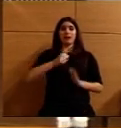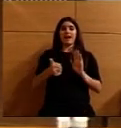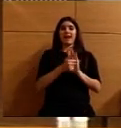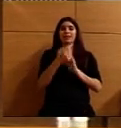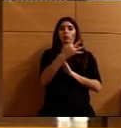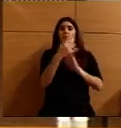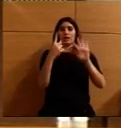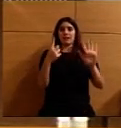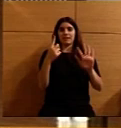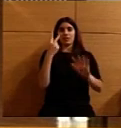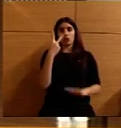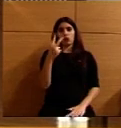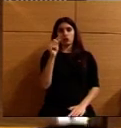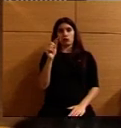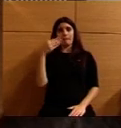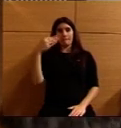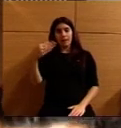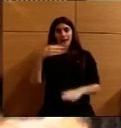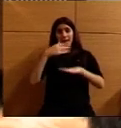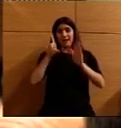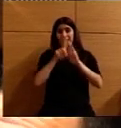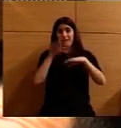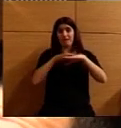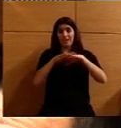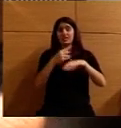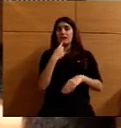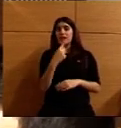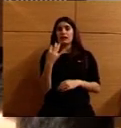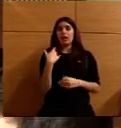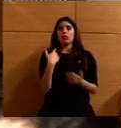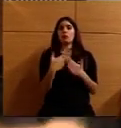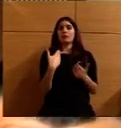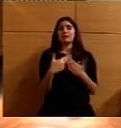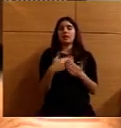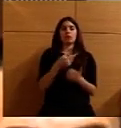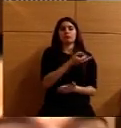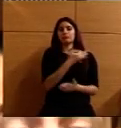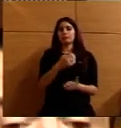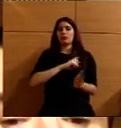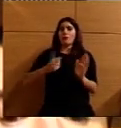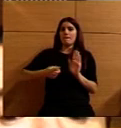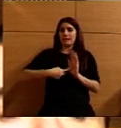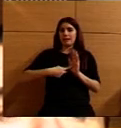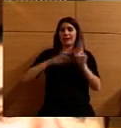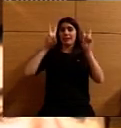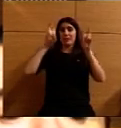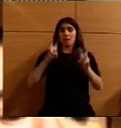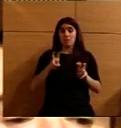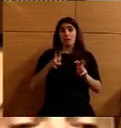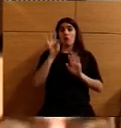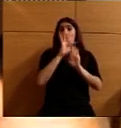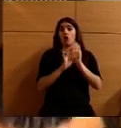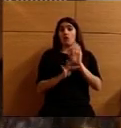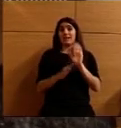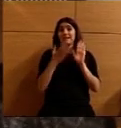artículo 46.2b de la Ley de Bases, donde dice exactamente que la documentación íntegra de los asuntos incluidos en el orden del día